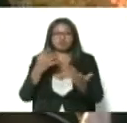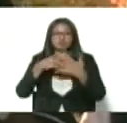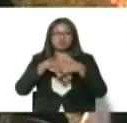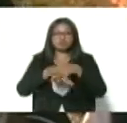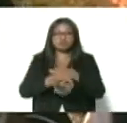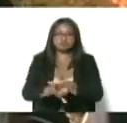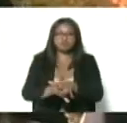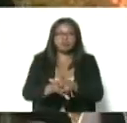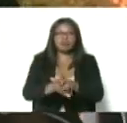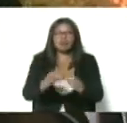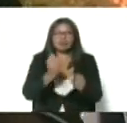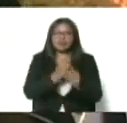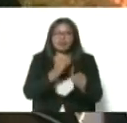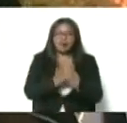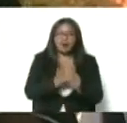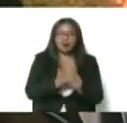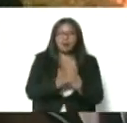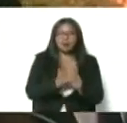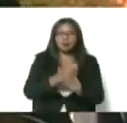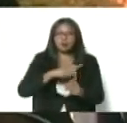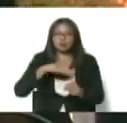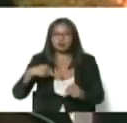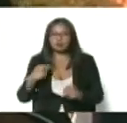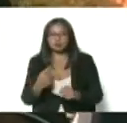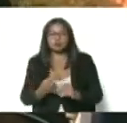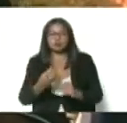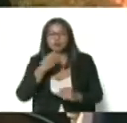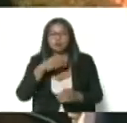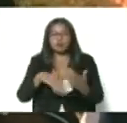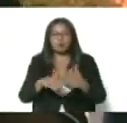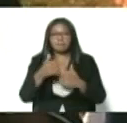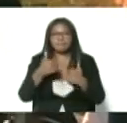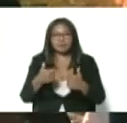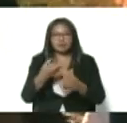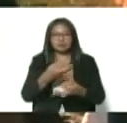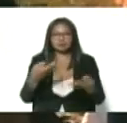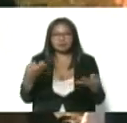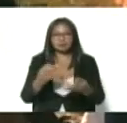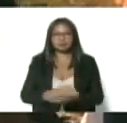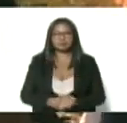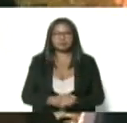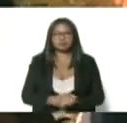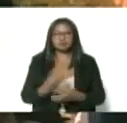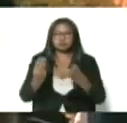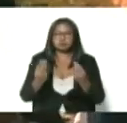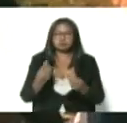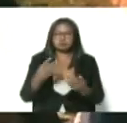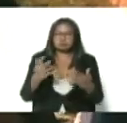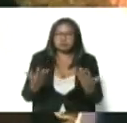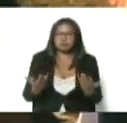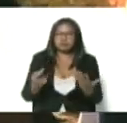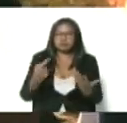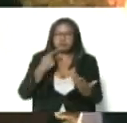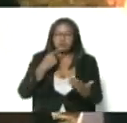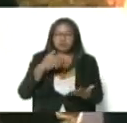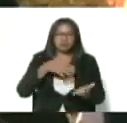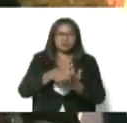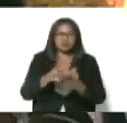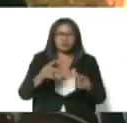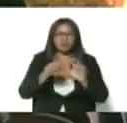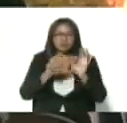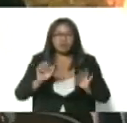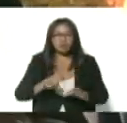tratamiento con el trabajo a nosotros muy buenos resultados tanto es así que yo le puedo garantizar que